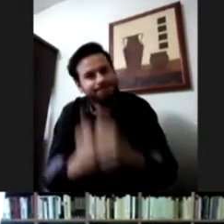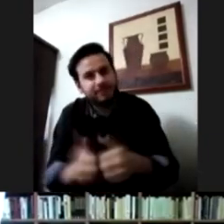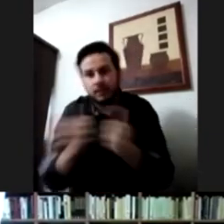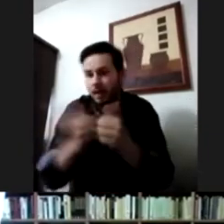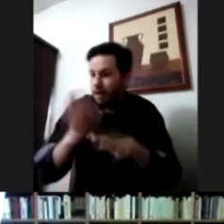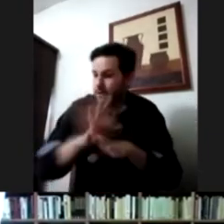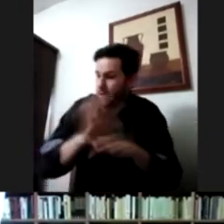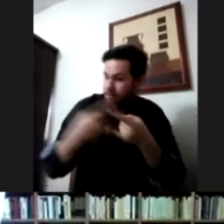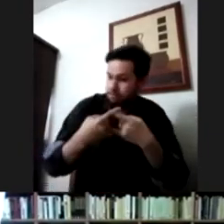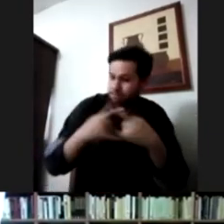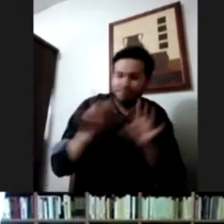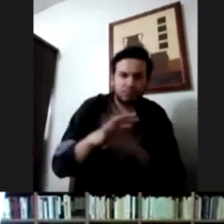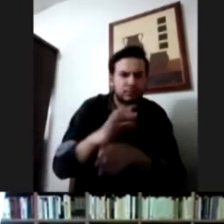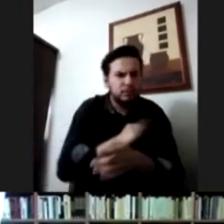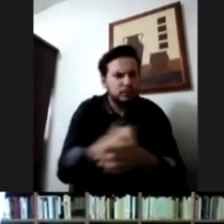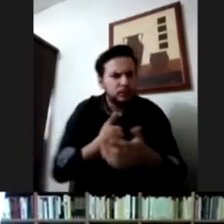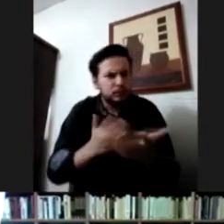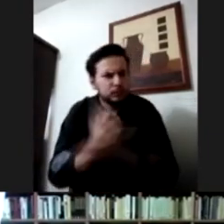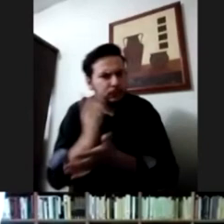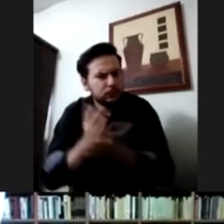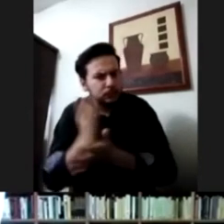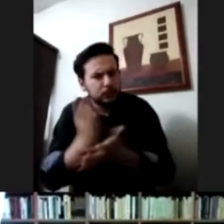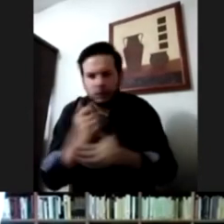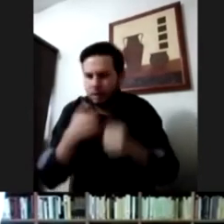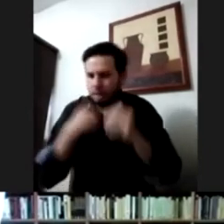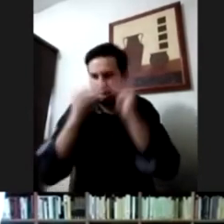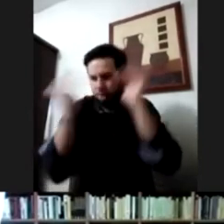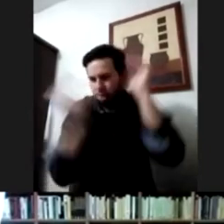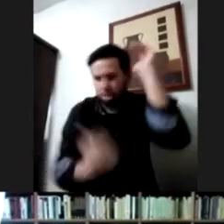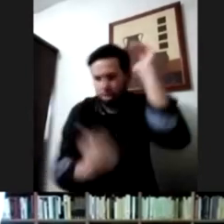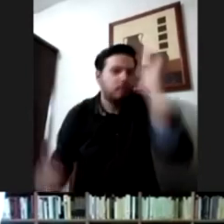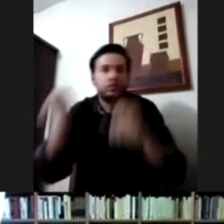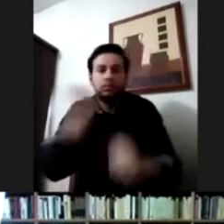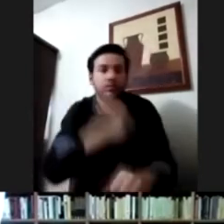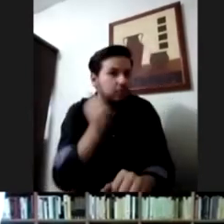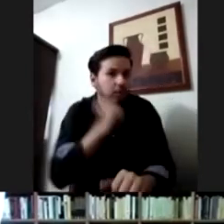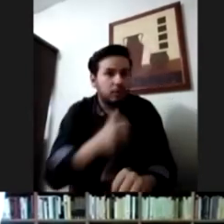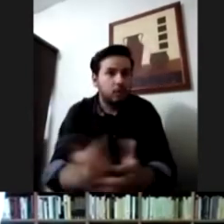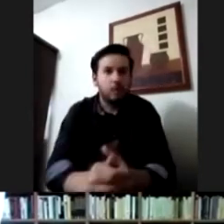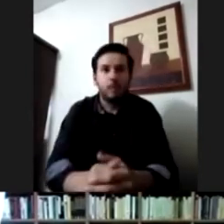las brechas de desigualdad. Entonces,